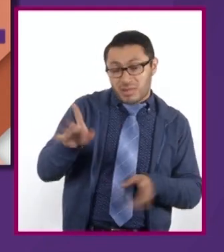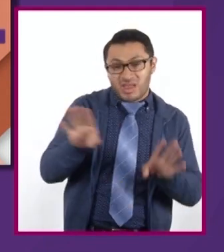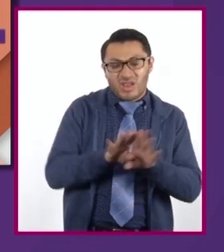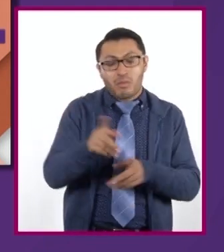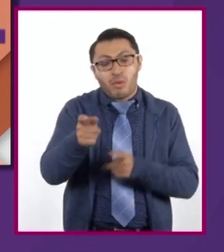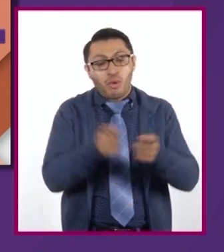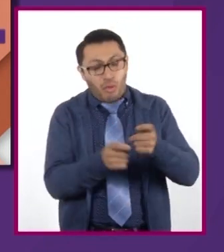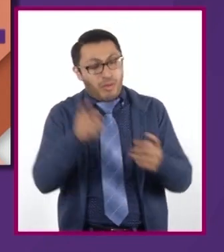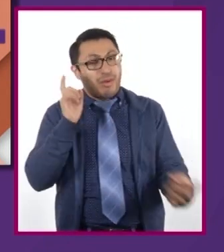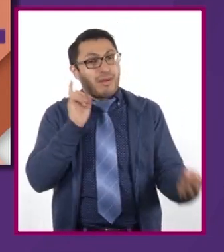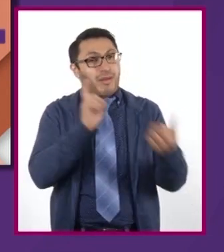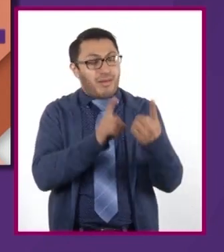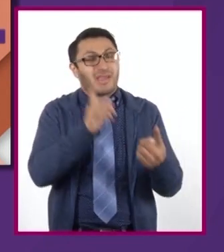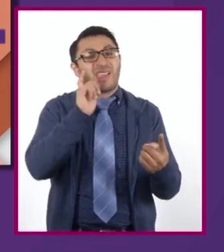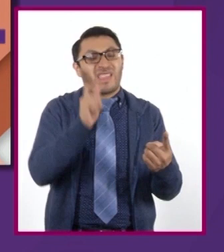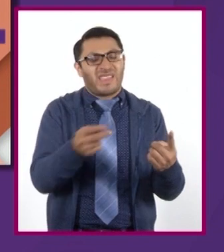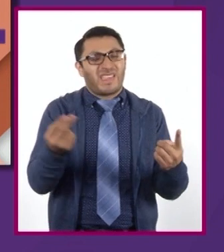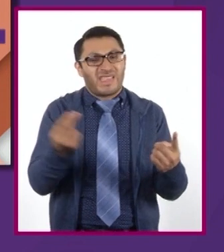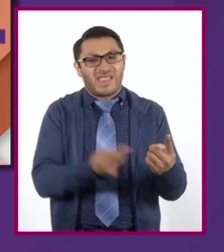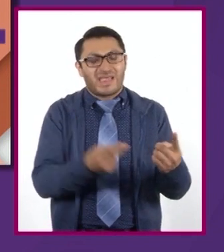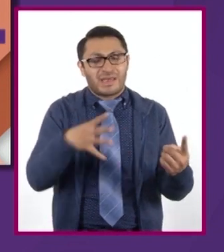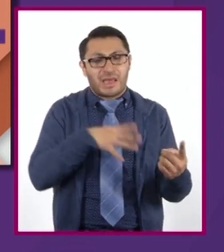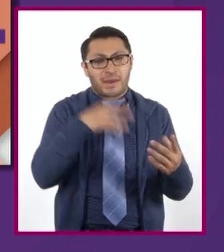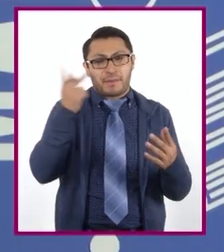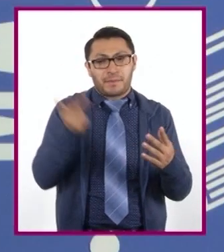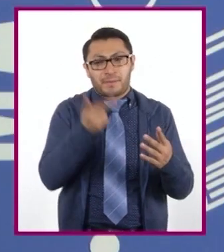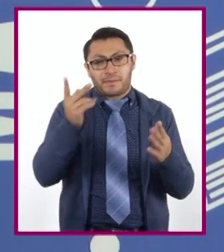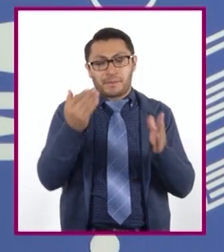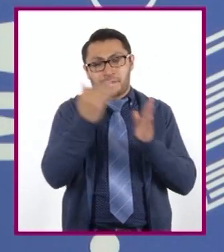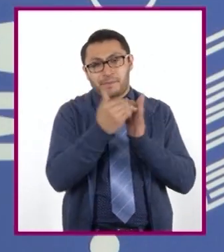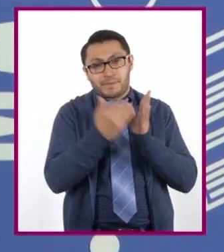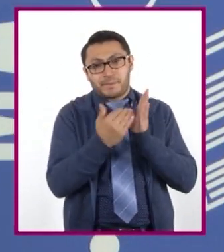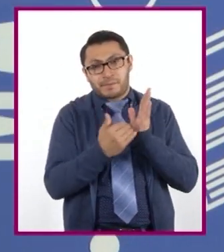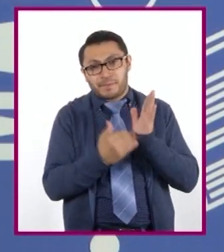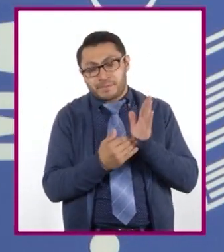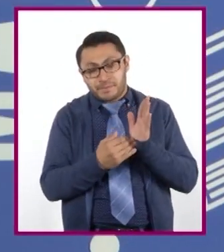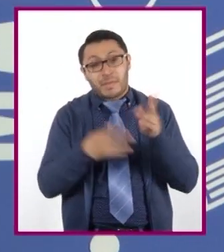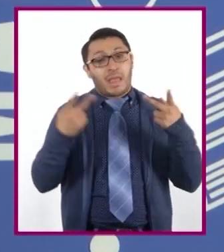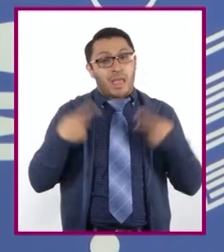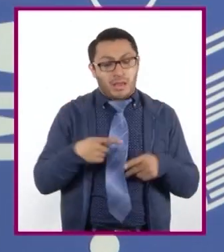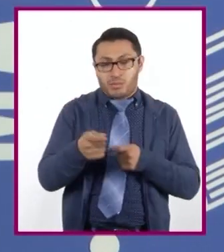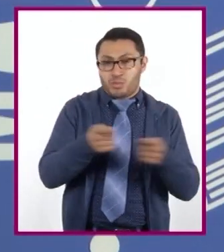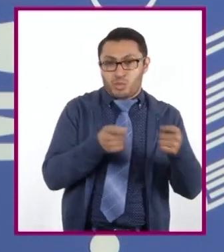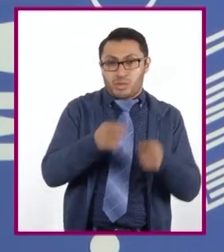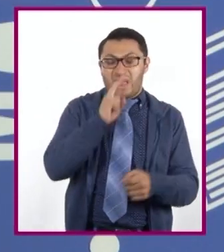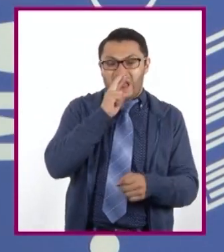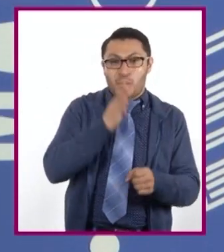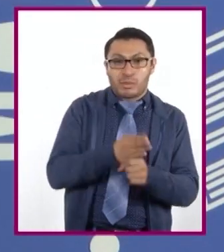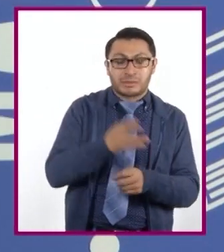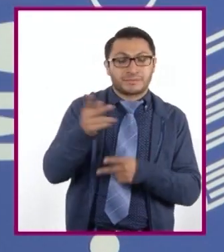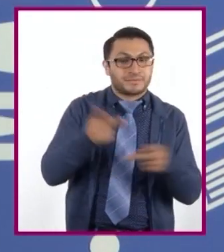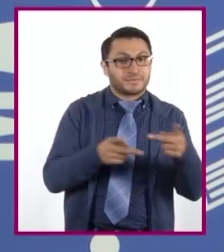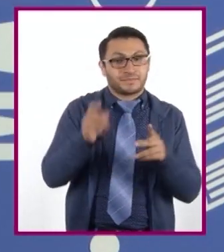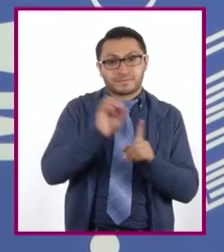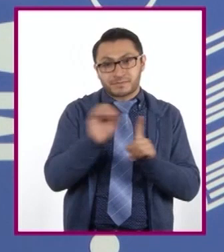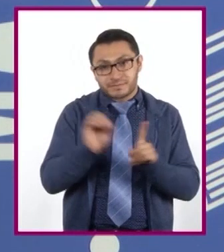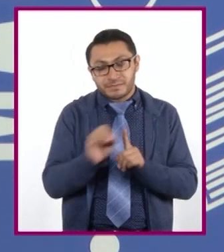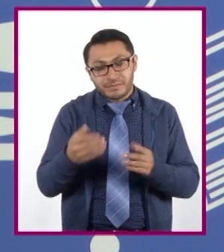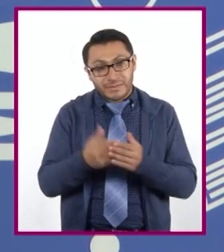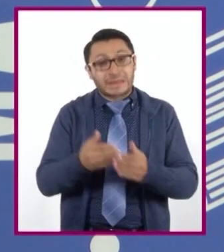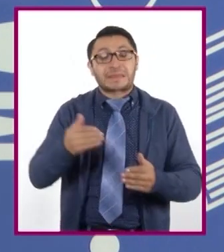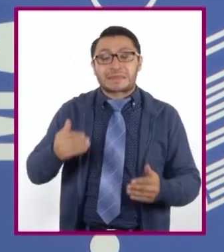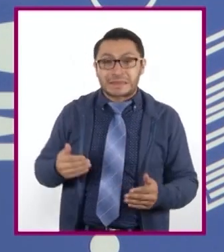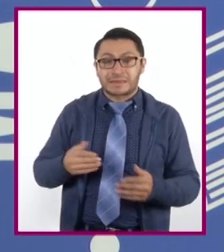los panelistas es necesario contar con una serie de preguntas. El moderador es quien está encargado de prepararlas con